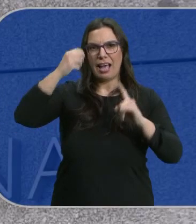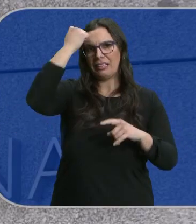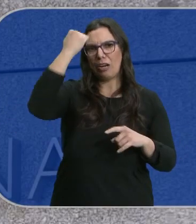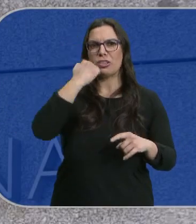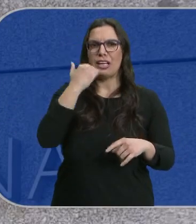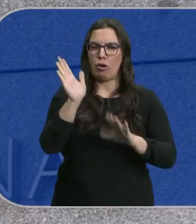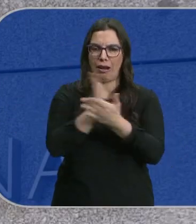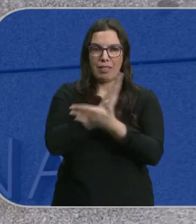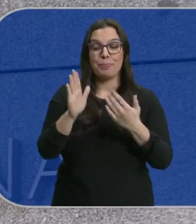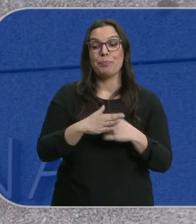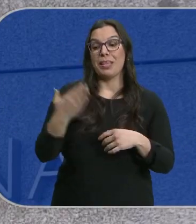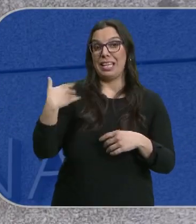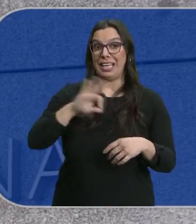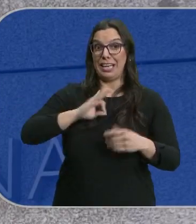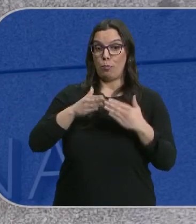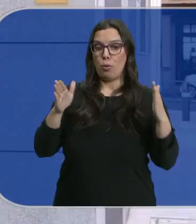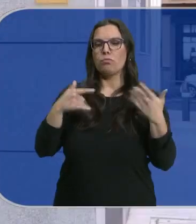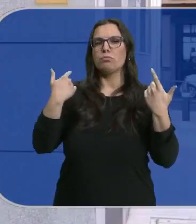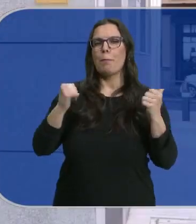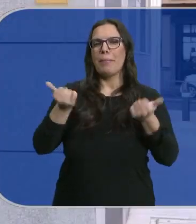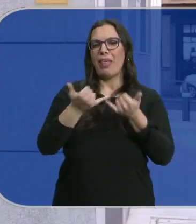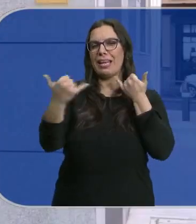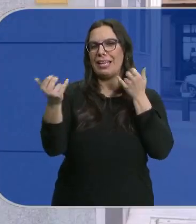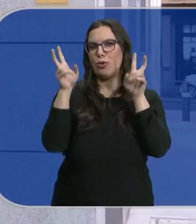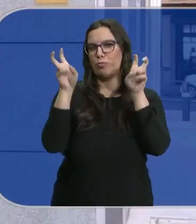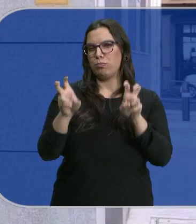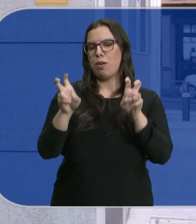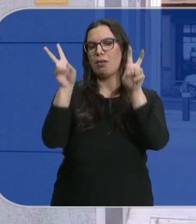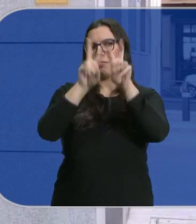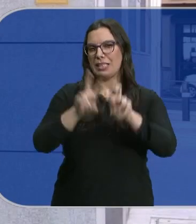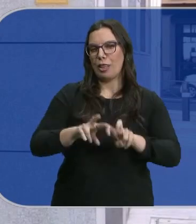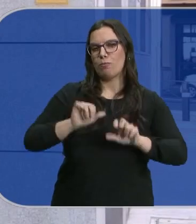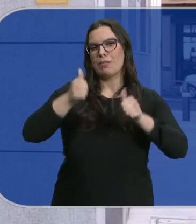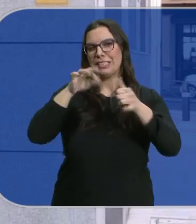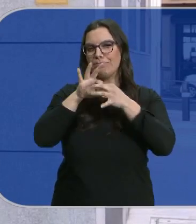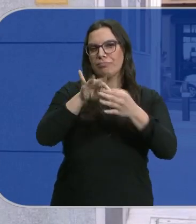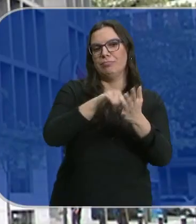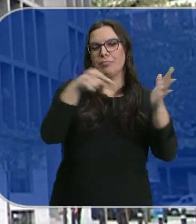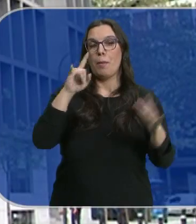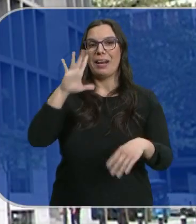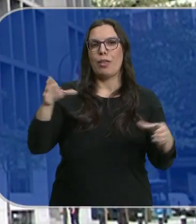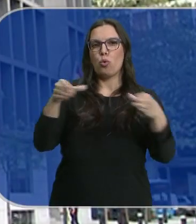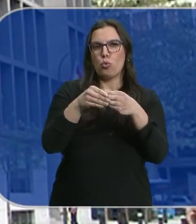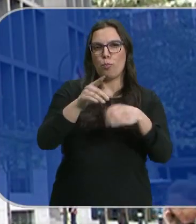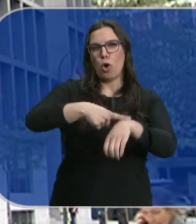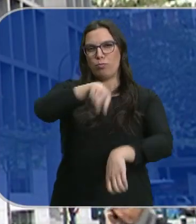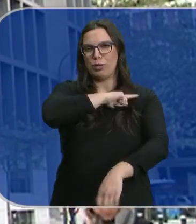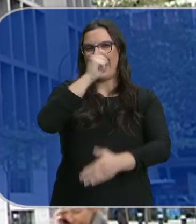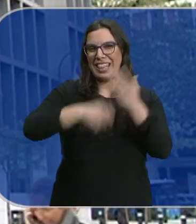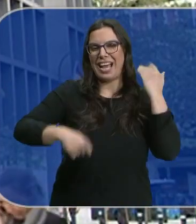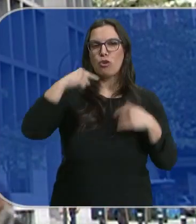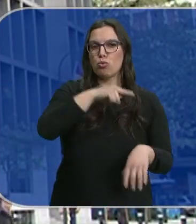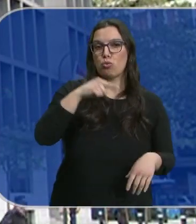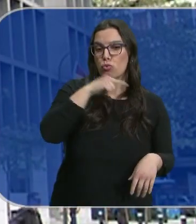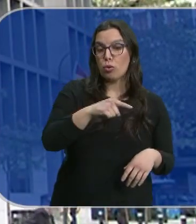terrorista. A principios de año se abre una nueva línea de investigación con carácter más tecnológico. Se señala a un grupo extremista ruso y